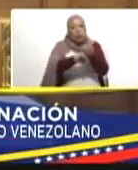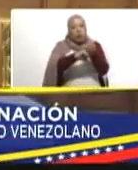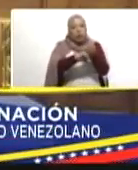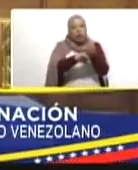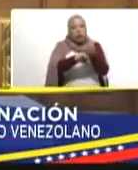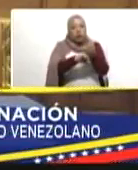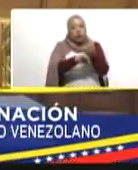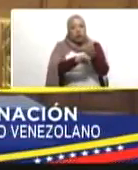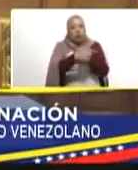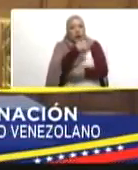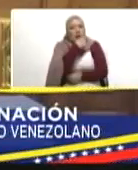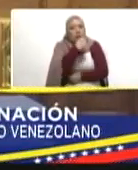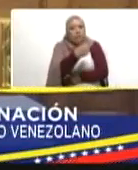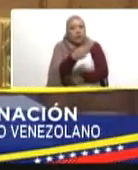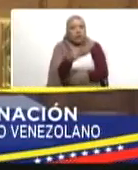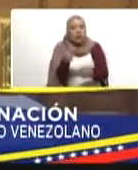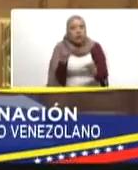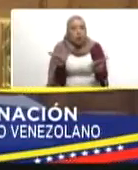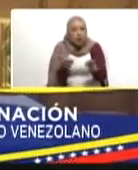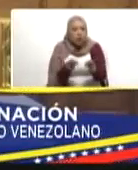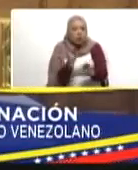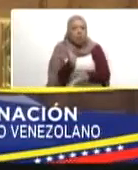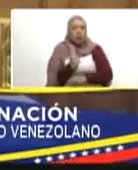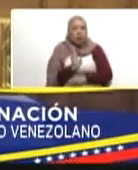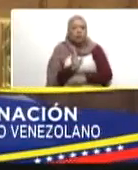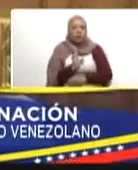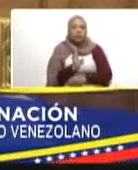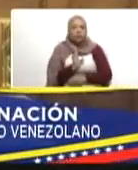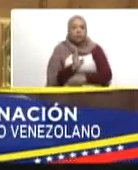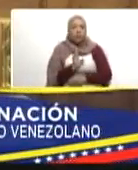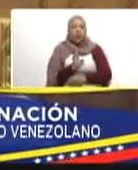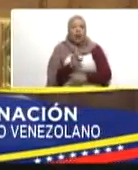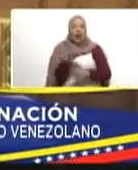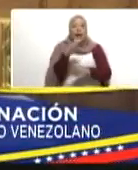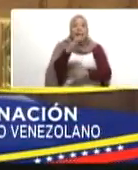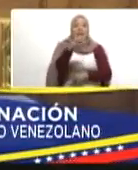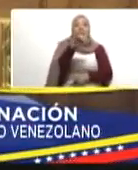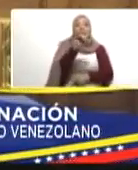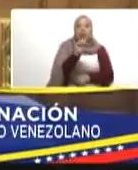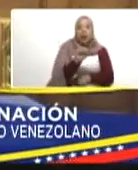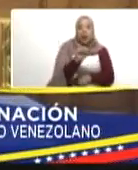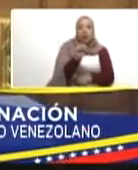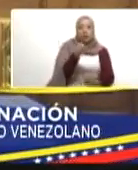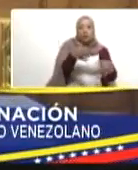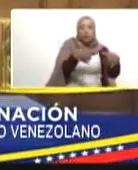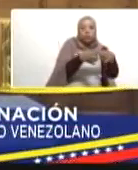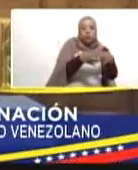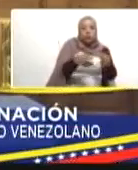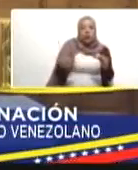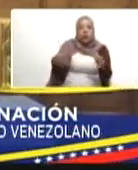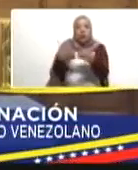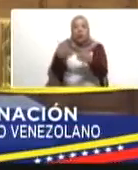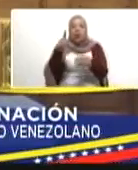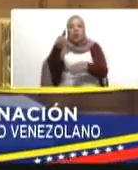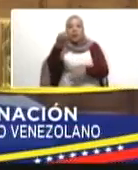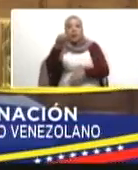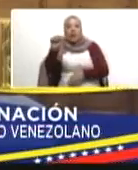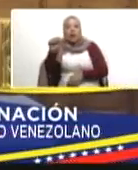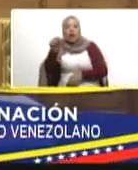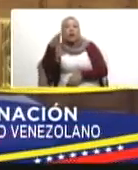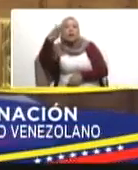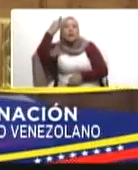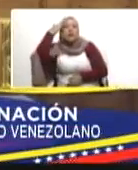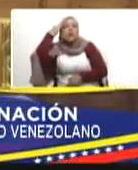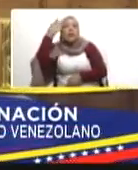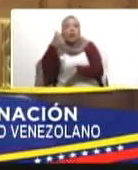sencillo la la conclusión verdad si lo hace elía y la DEA lo sabrá el gobierno de Estados Unidos